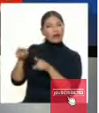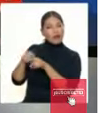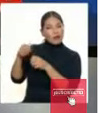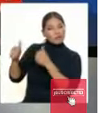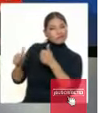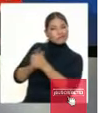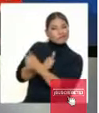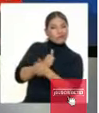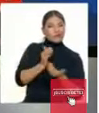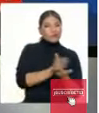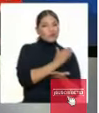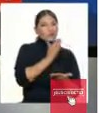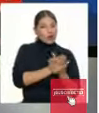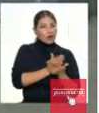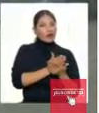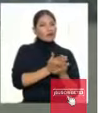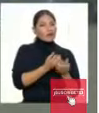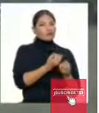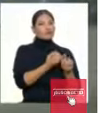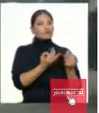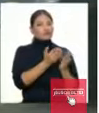de tales delitos. Veamos.